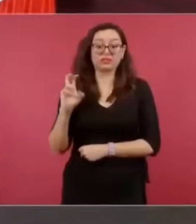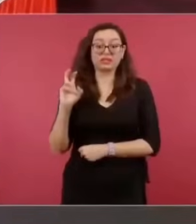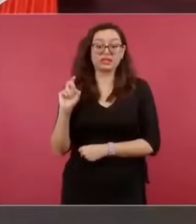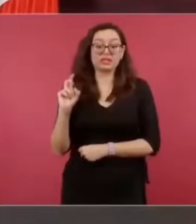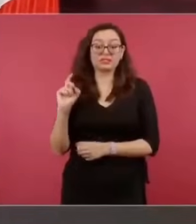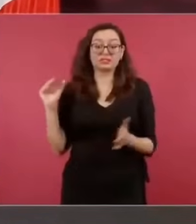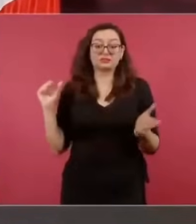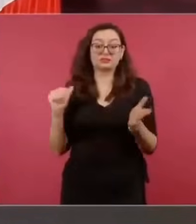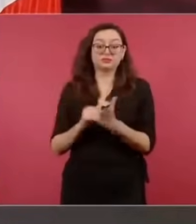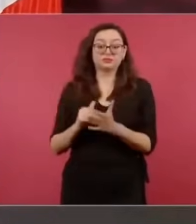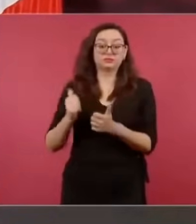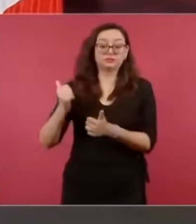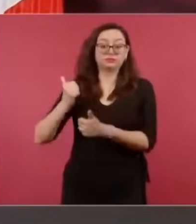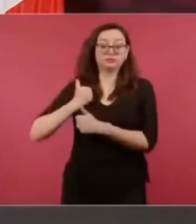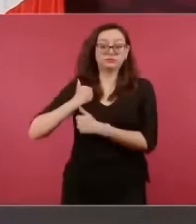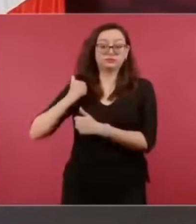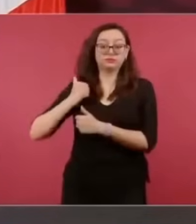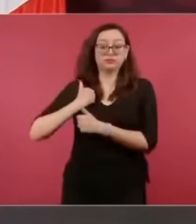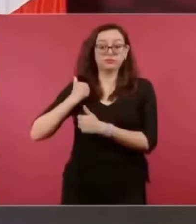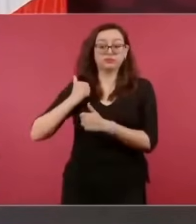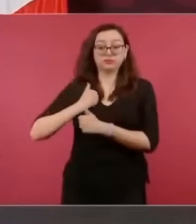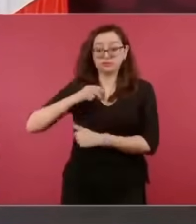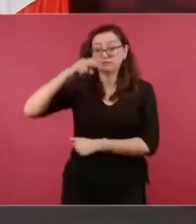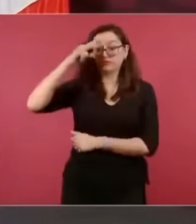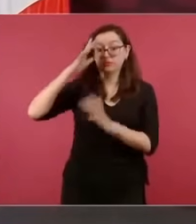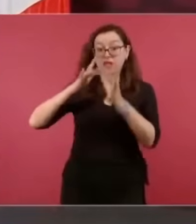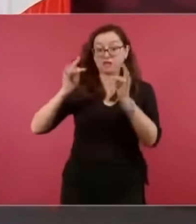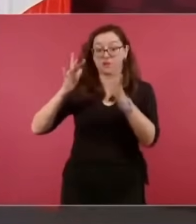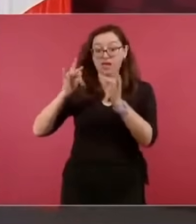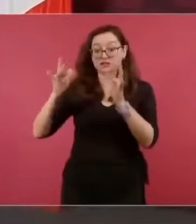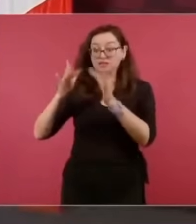30,000 soldados franceses.